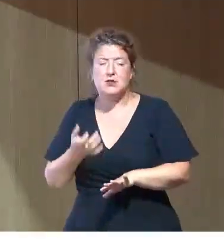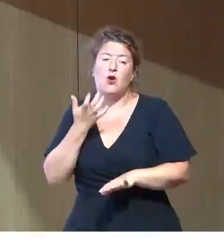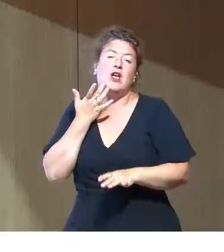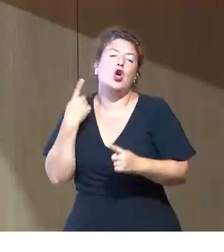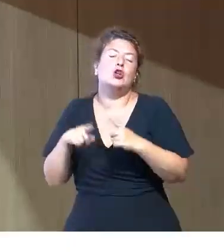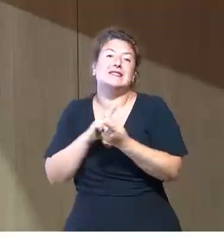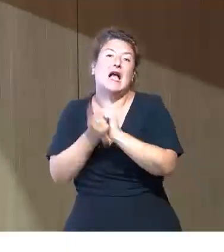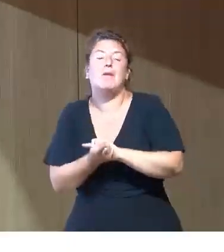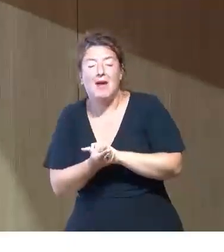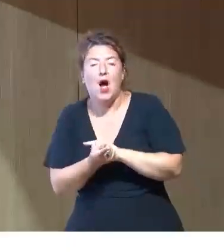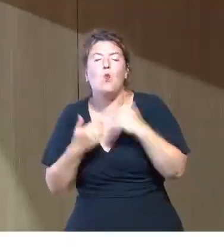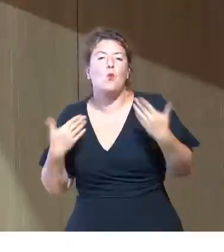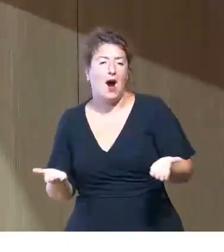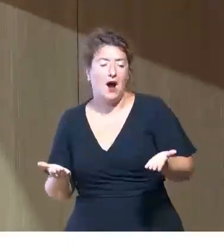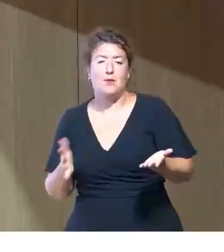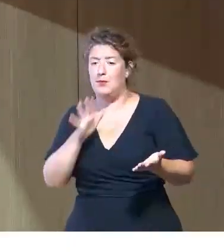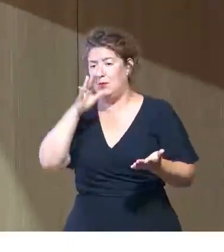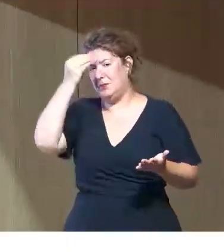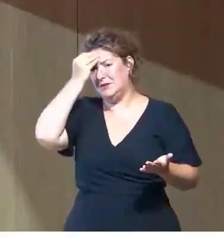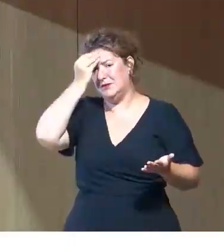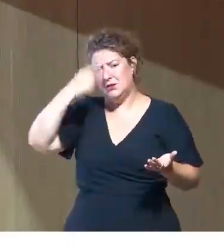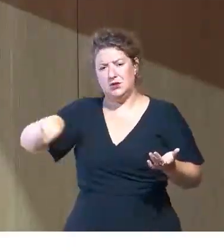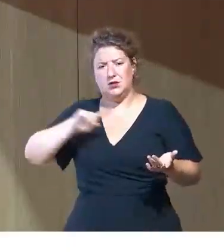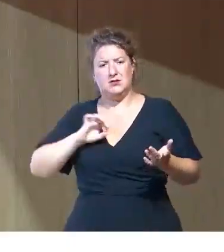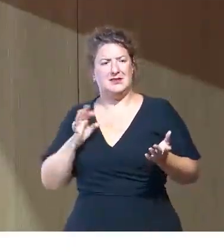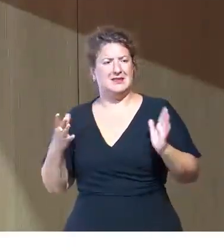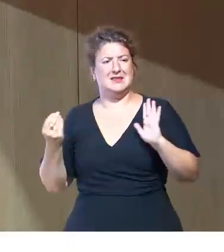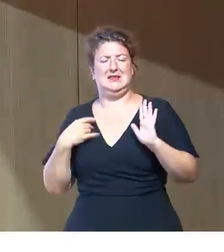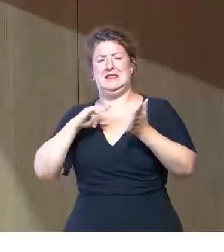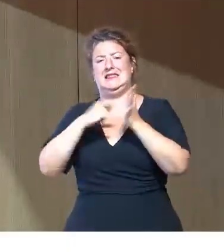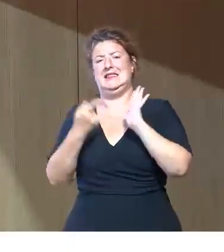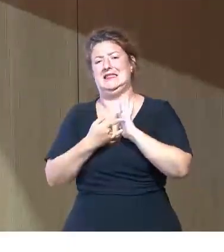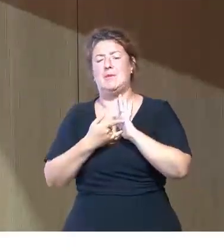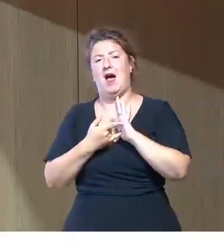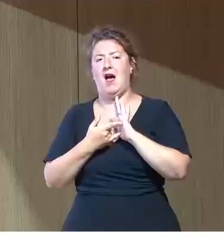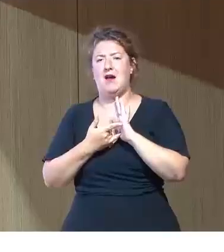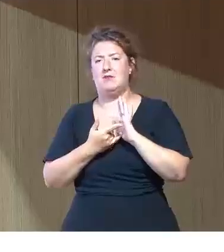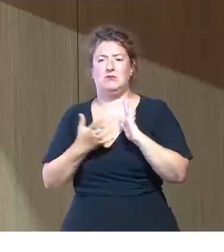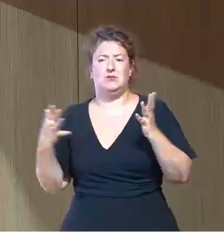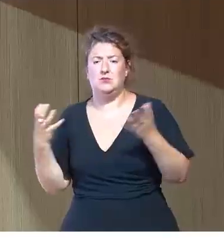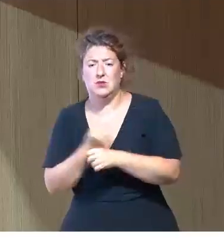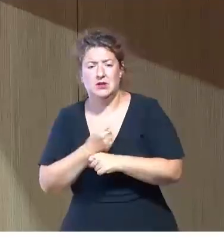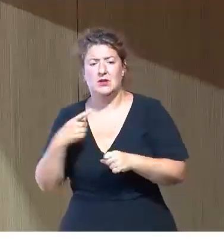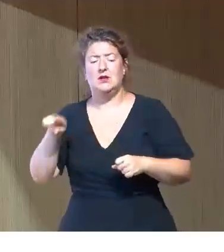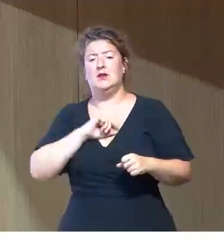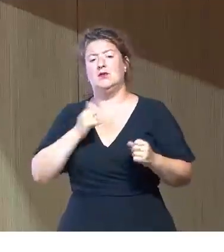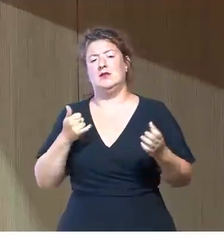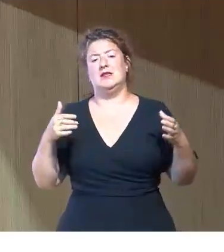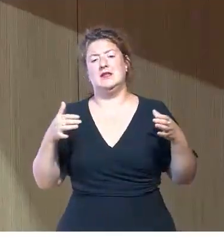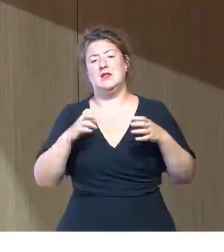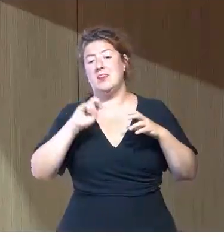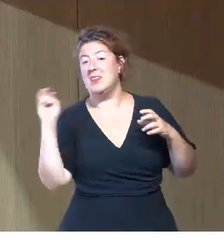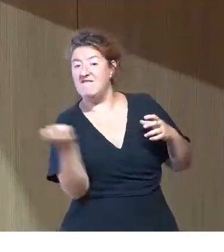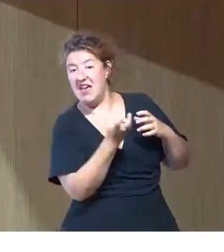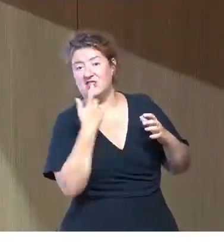cambiar porque Obviamente todos pensamos que no estamos lo suficientemente representados en el sistema productivo y todos los equipos Cuanto más rentables Cuanto más